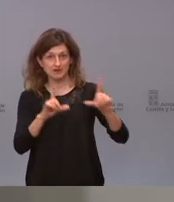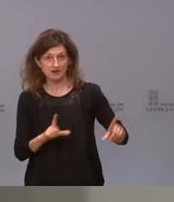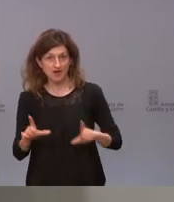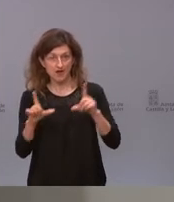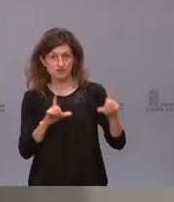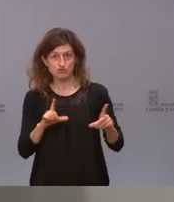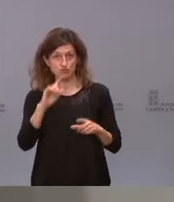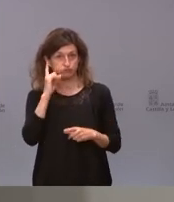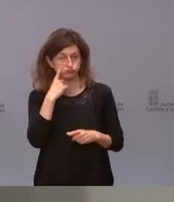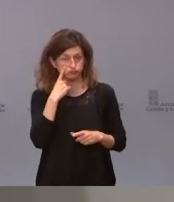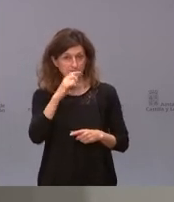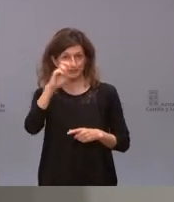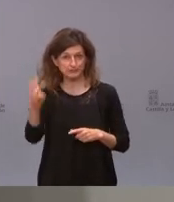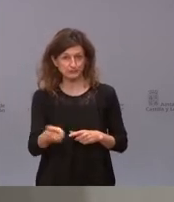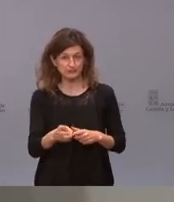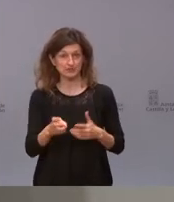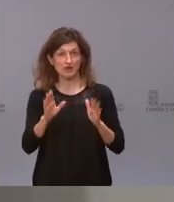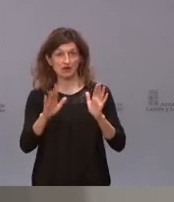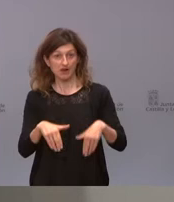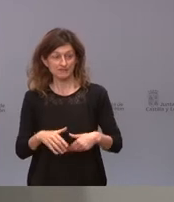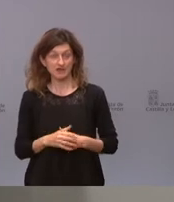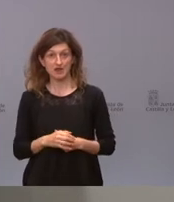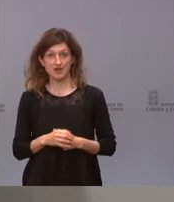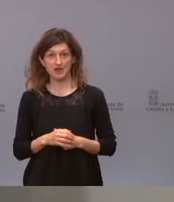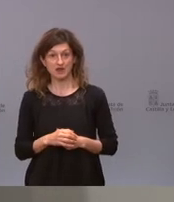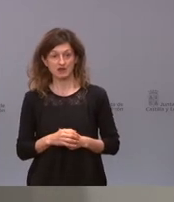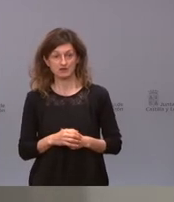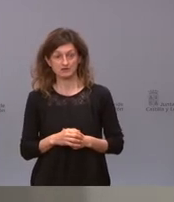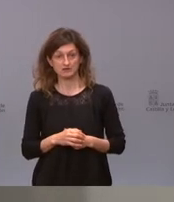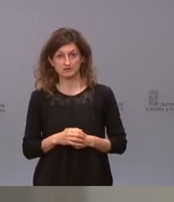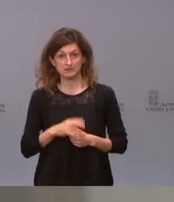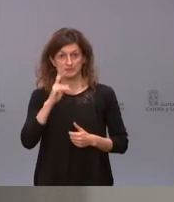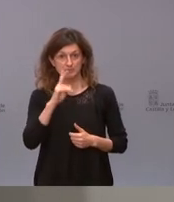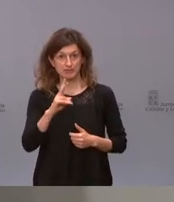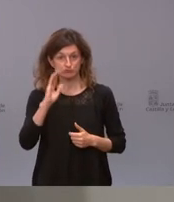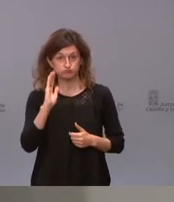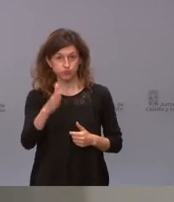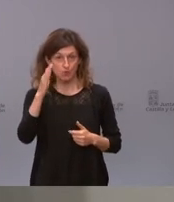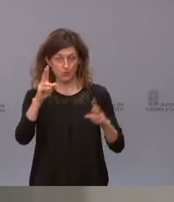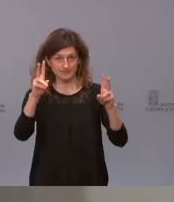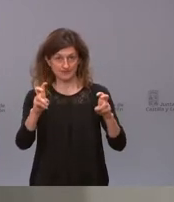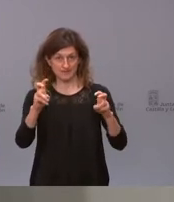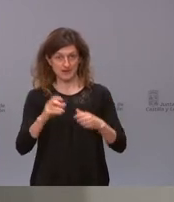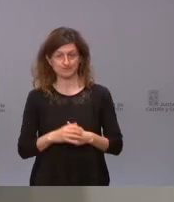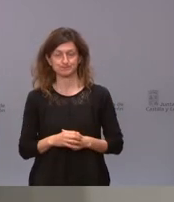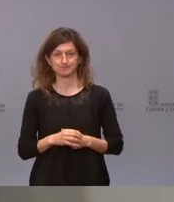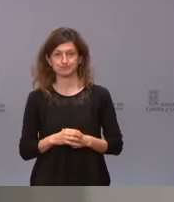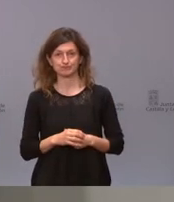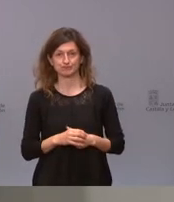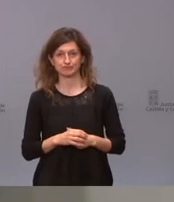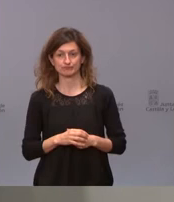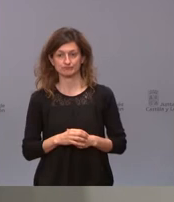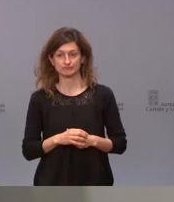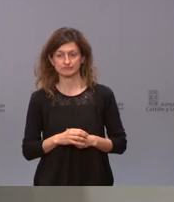muchas pruebas diagnósticas y esto hace que que bueno pues que existe el impacto claro en este en este tema